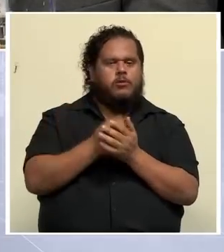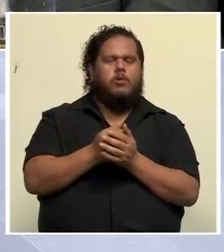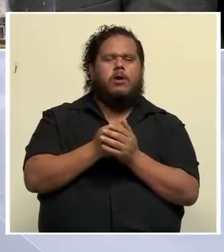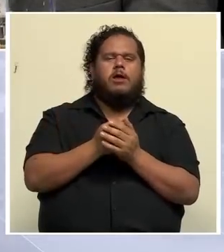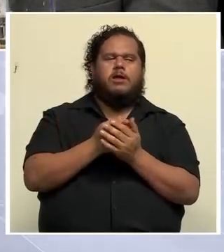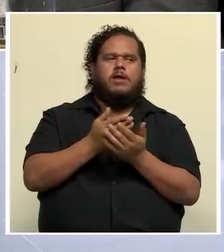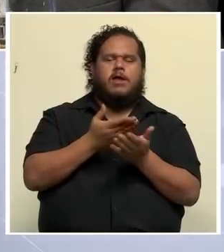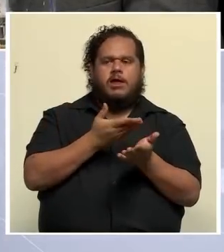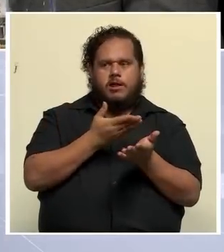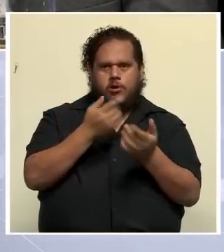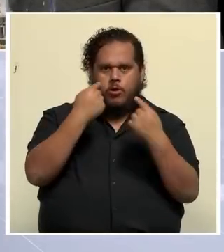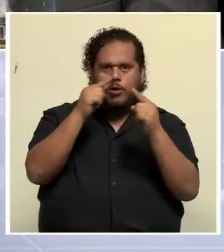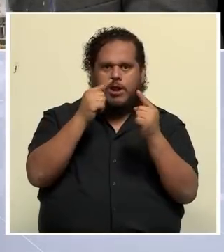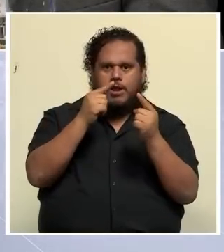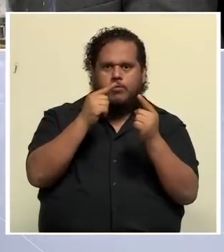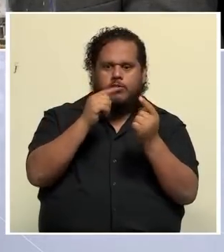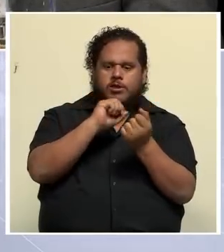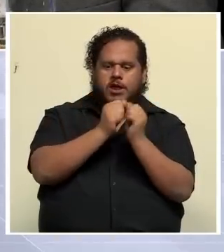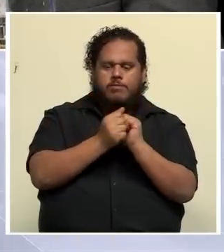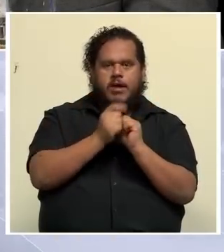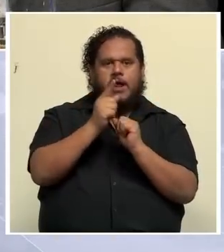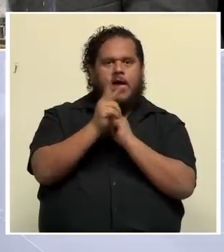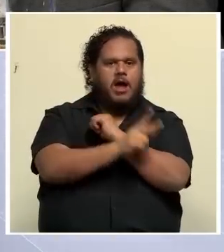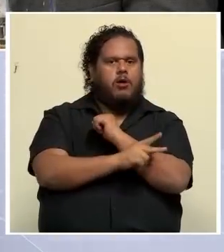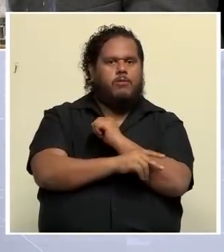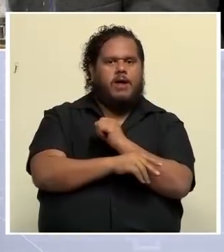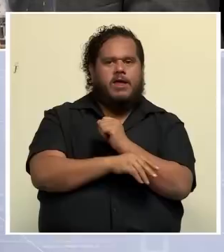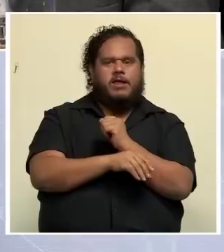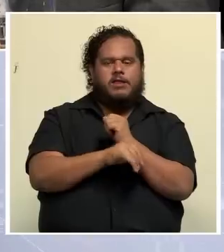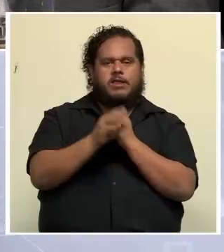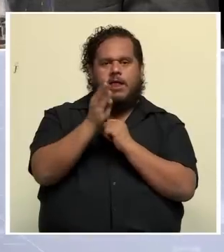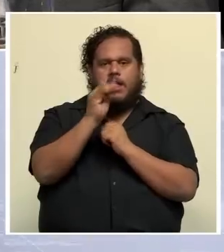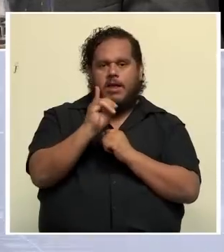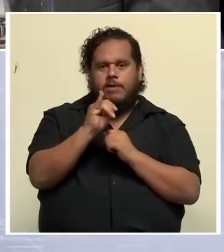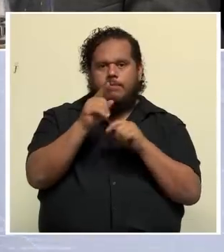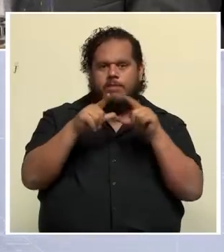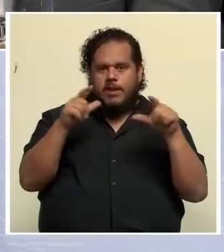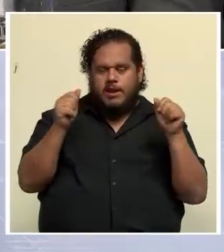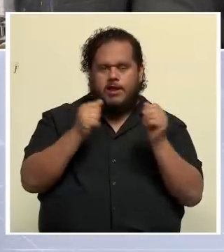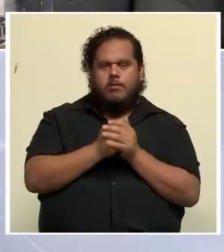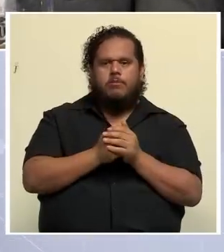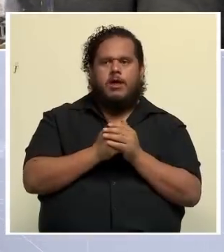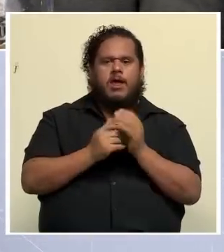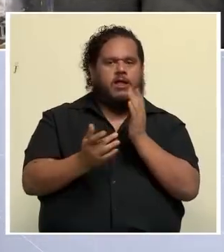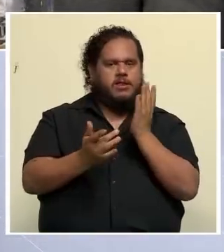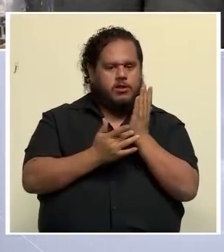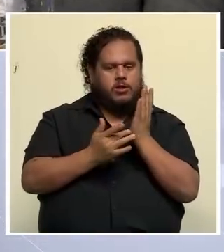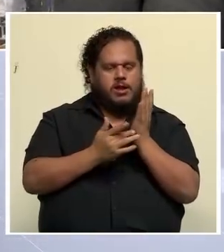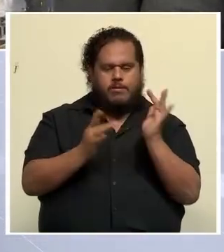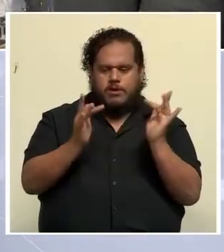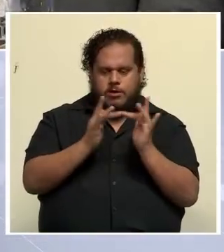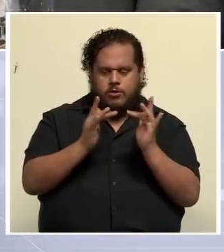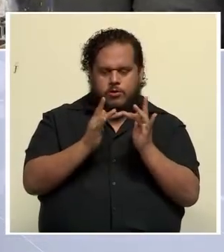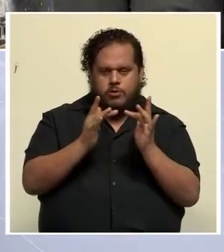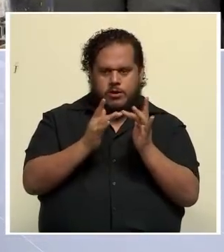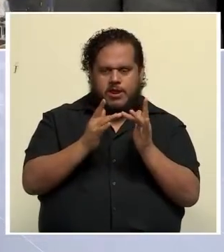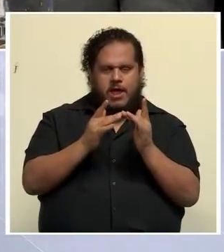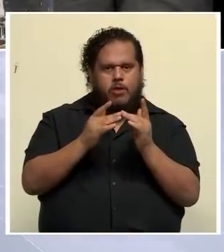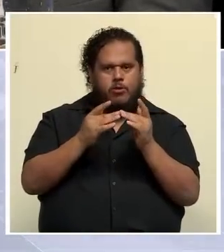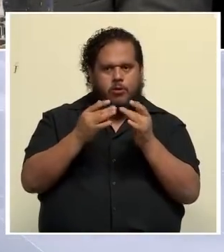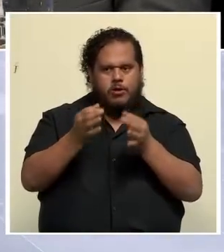a ser un país bilingüe, tecnológicamente conectado y avanzado, que